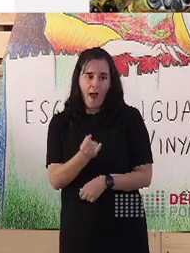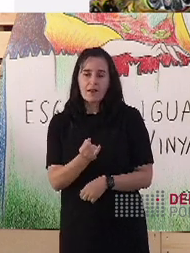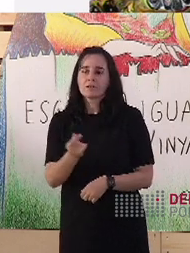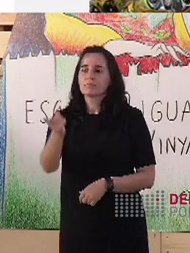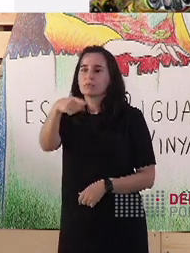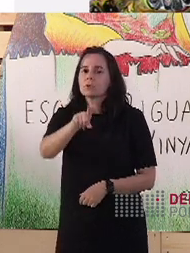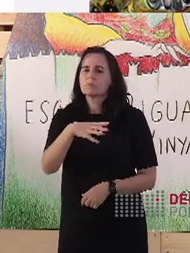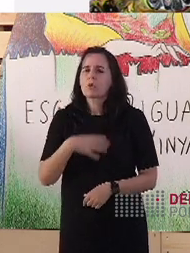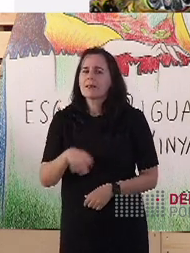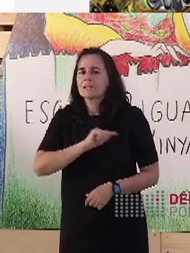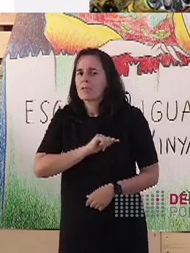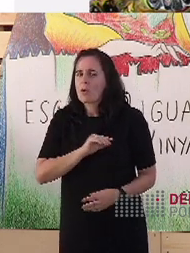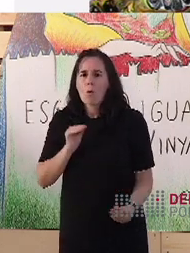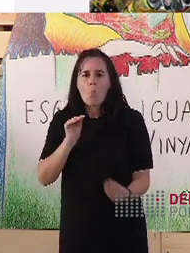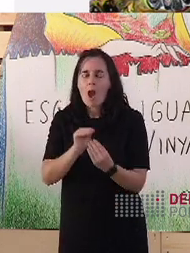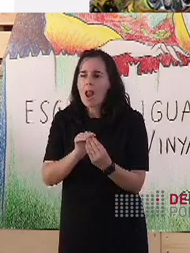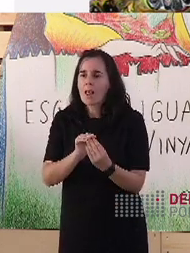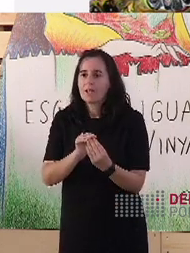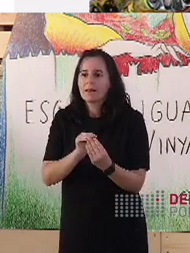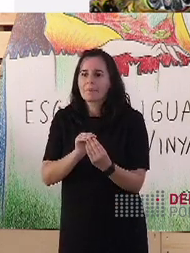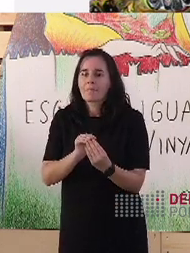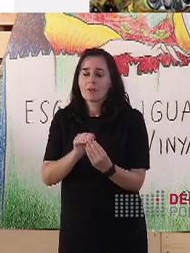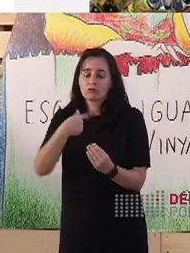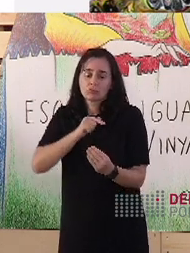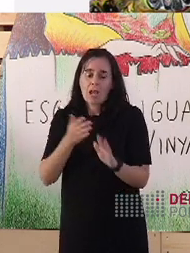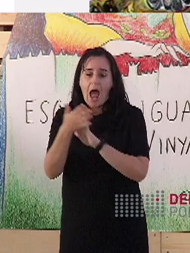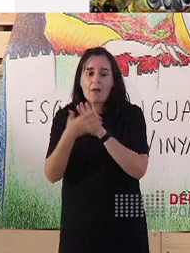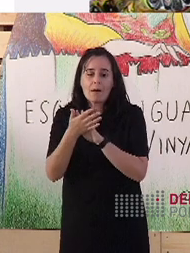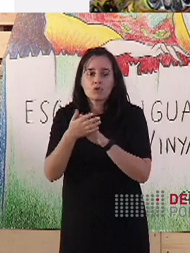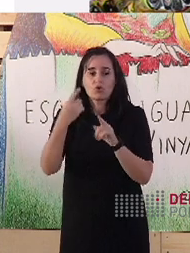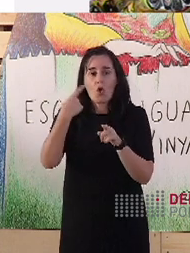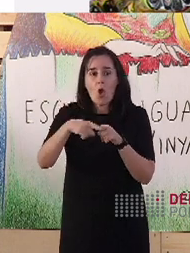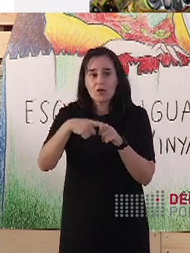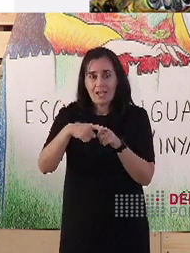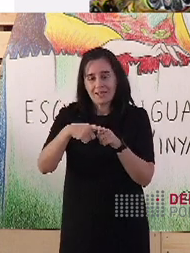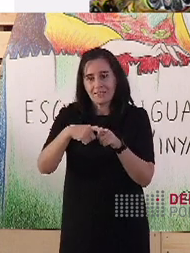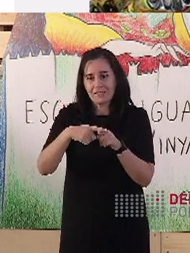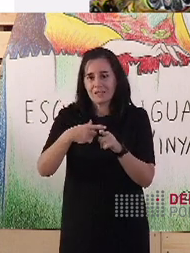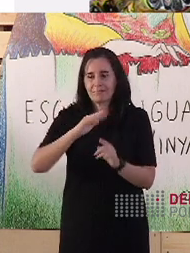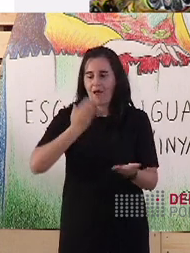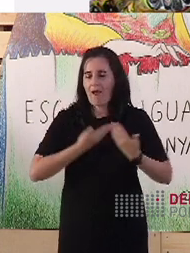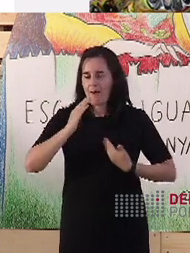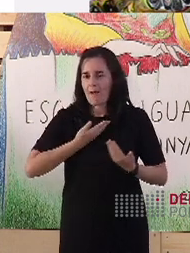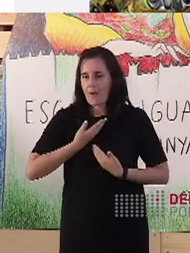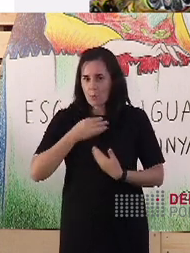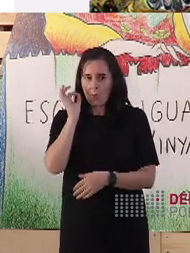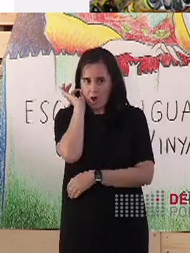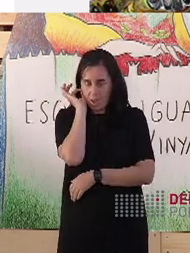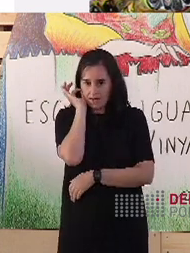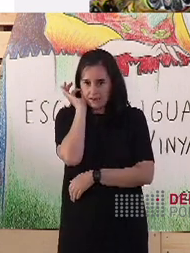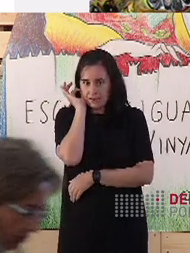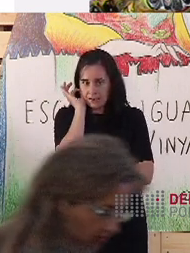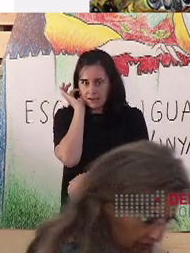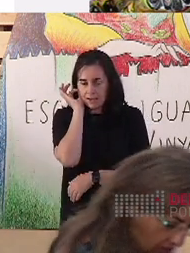cuando estamos hablando de las cosas que nos hacen a las mujeres, no de las cosas que nos pasan, ¿vale? De las cosas que nos hacen a las mujeres,